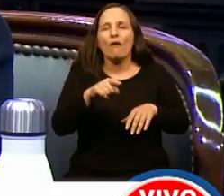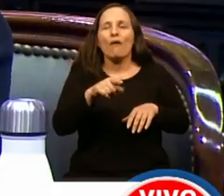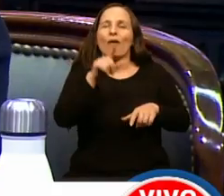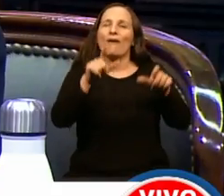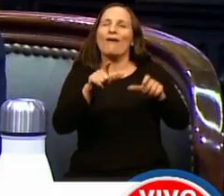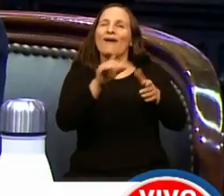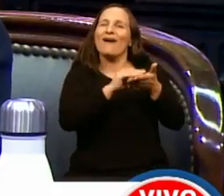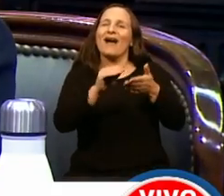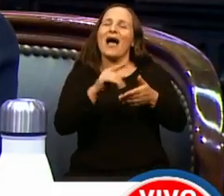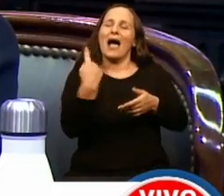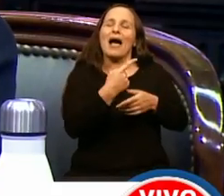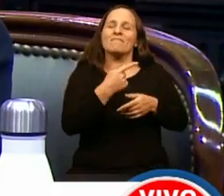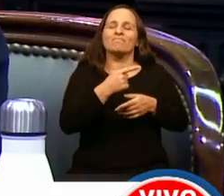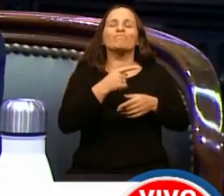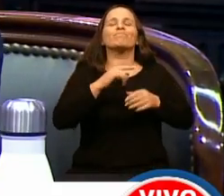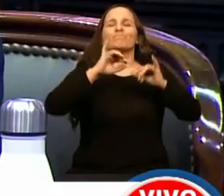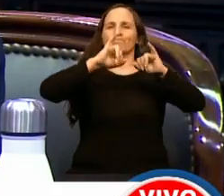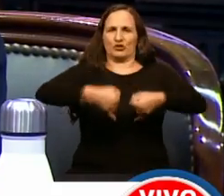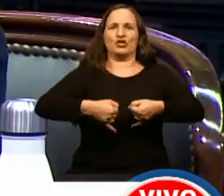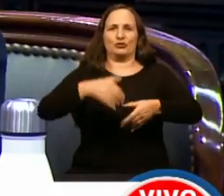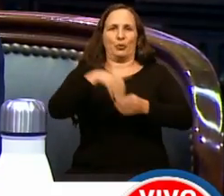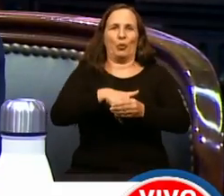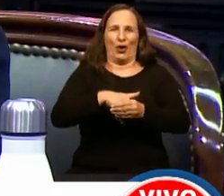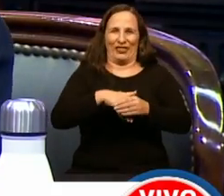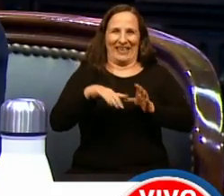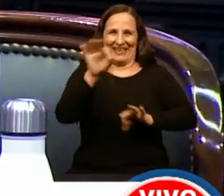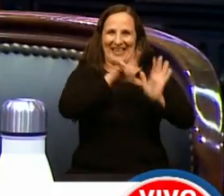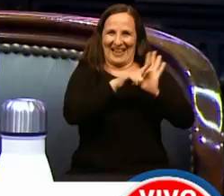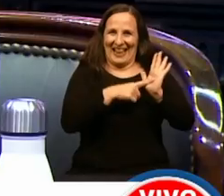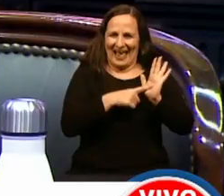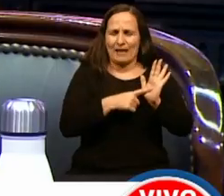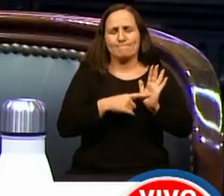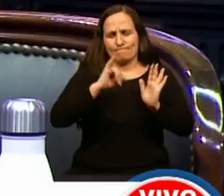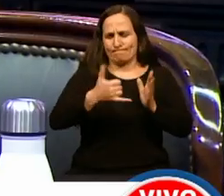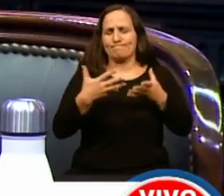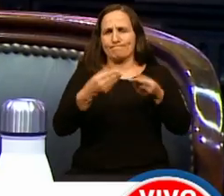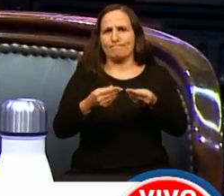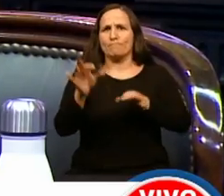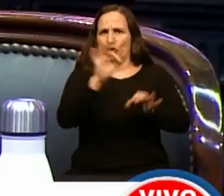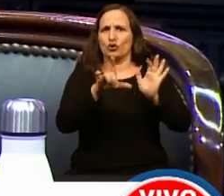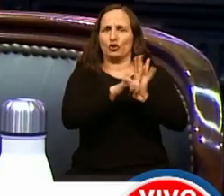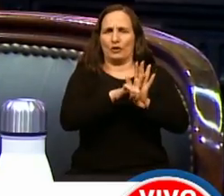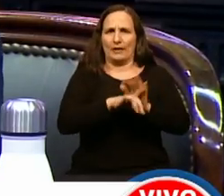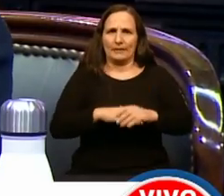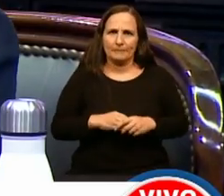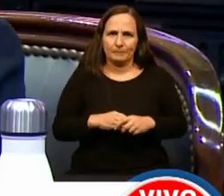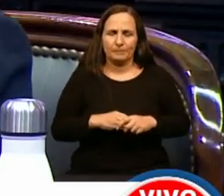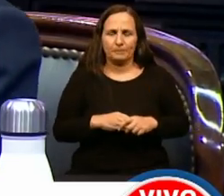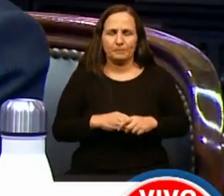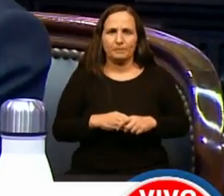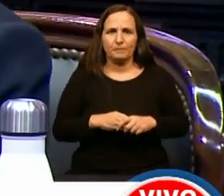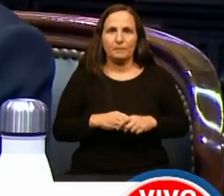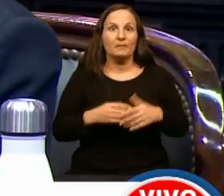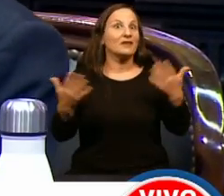legisladores que votamos afirmativamente esta ley que acompañamos este proyecto hacerlo el